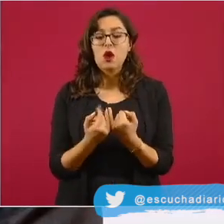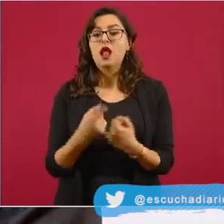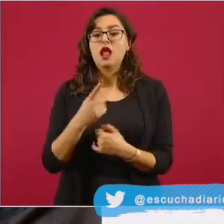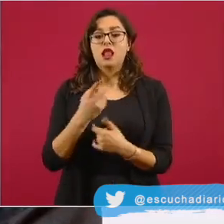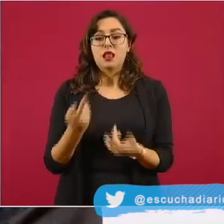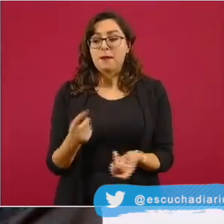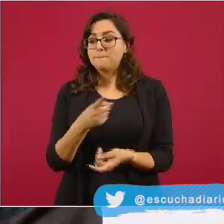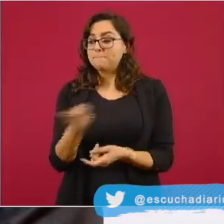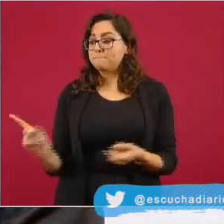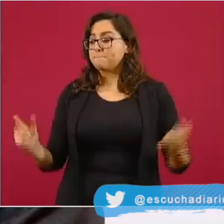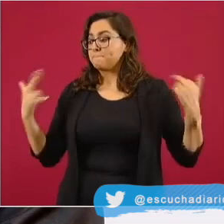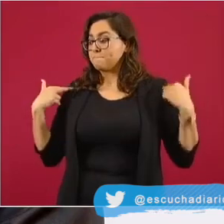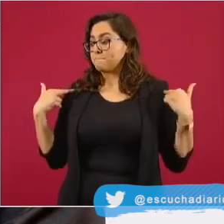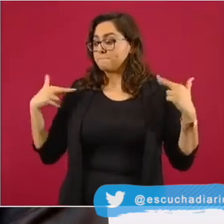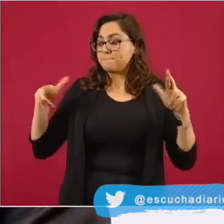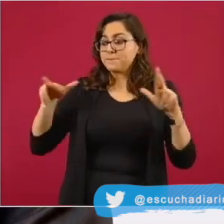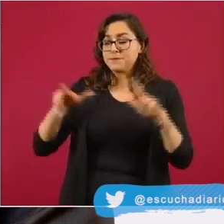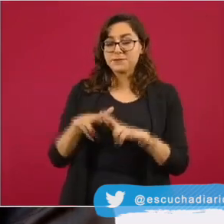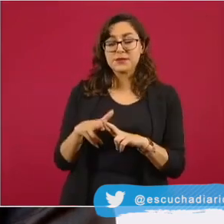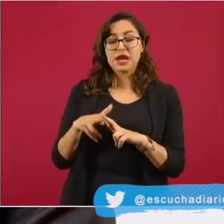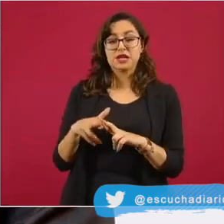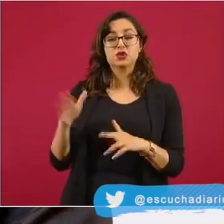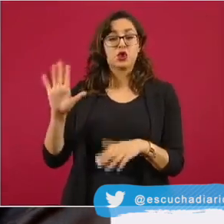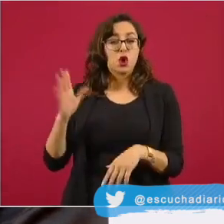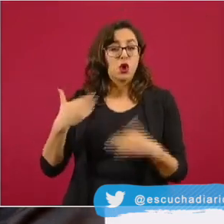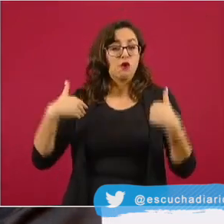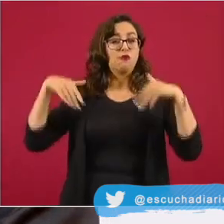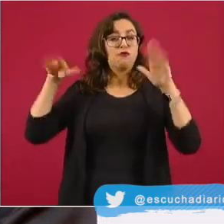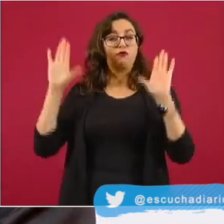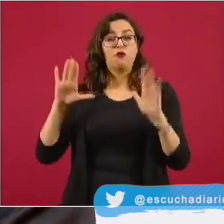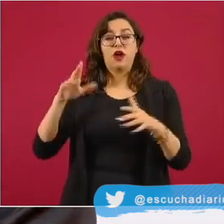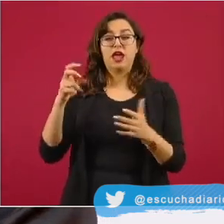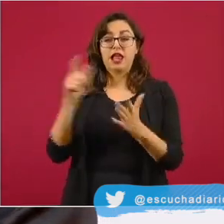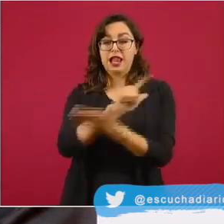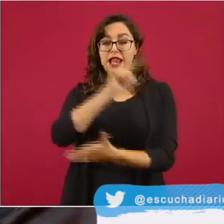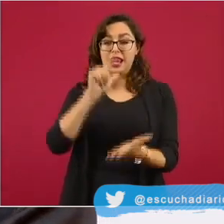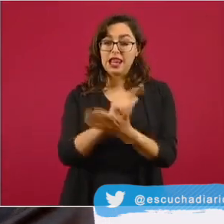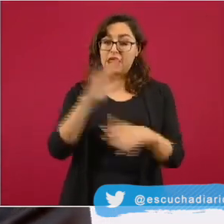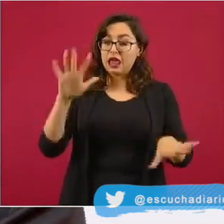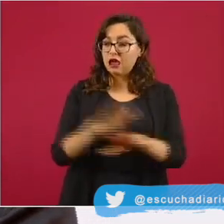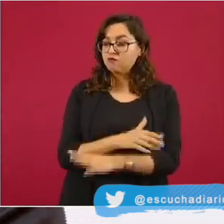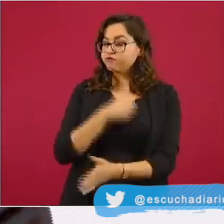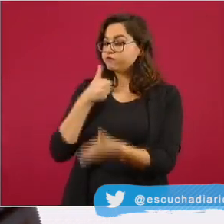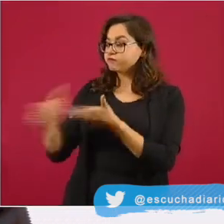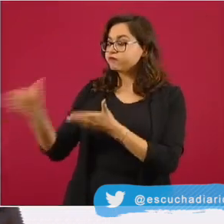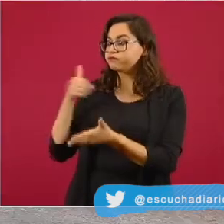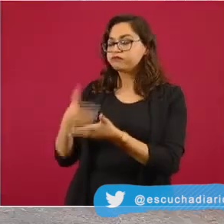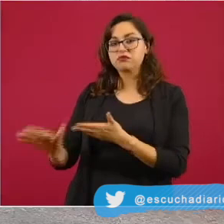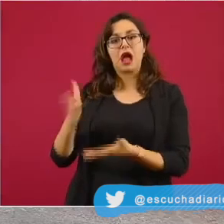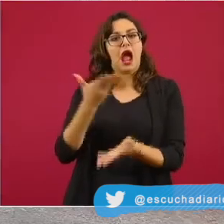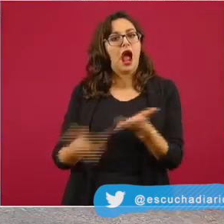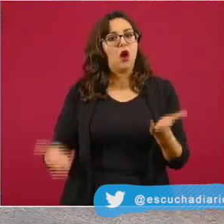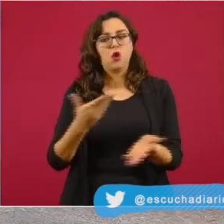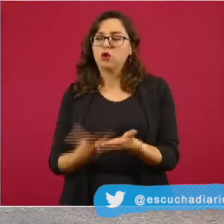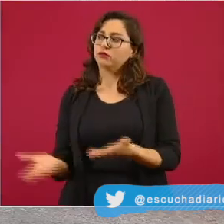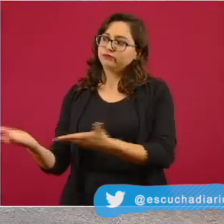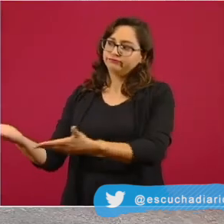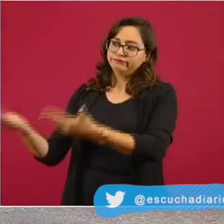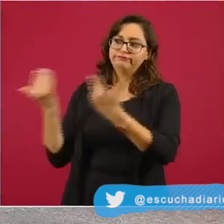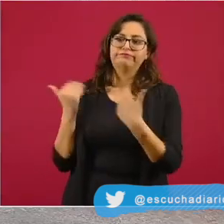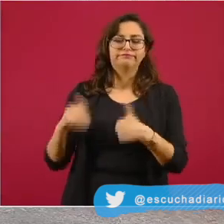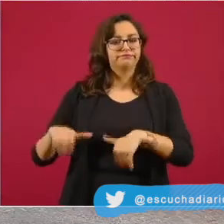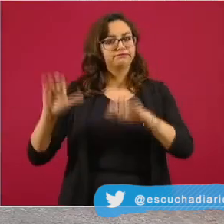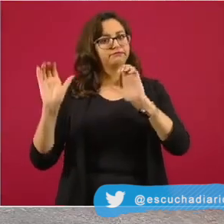maestros despedidos por la imposición de la llamada reforma educativa y se están reparando daños cometidos a personas